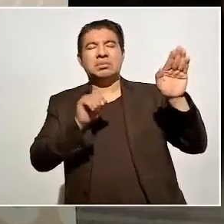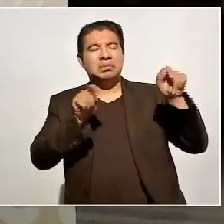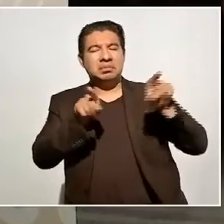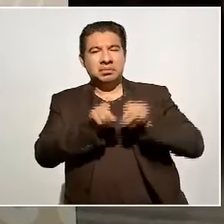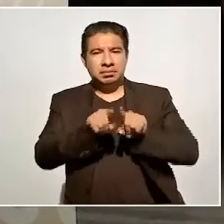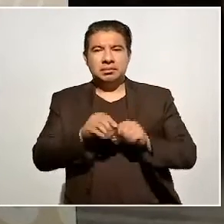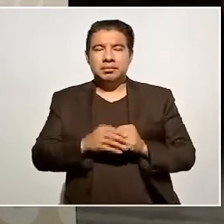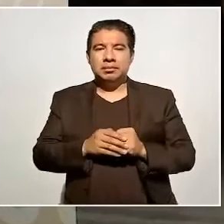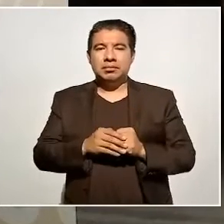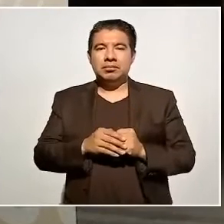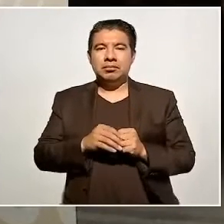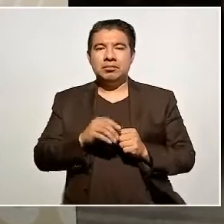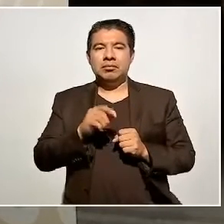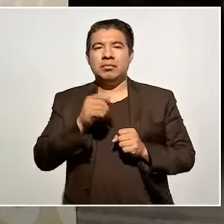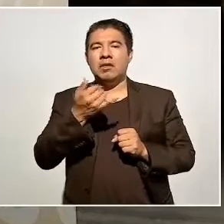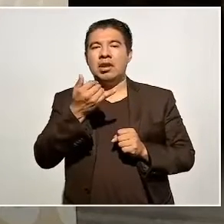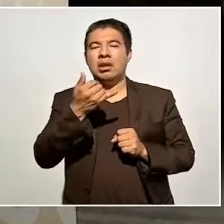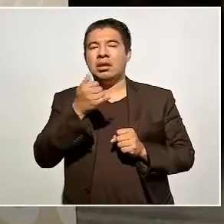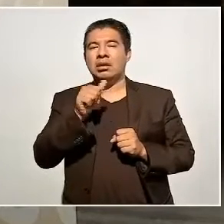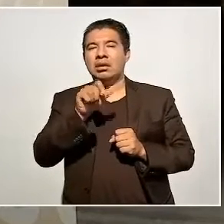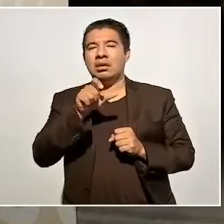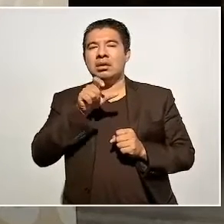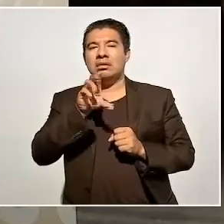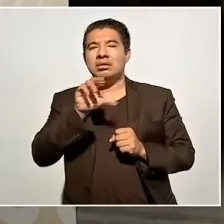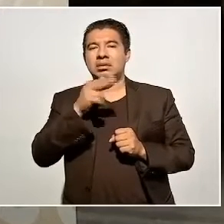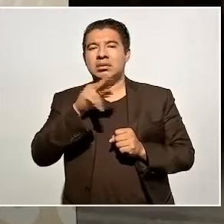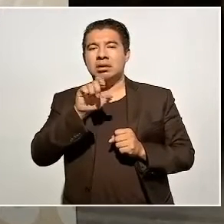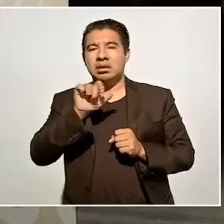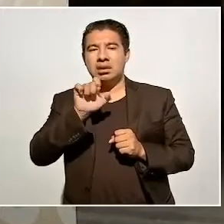hacia Yaxchilán